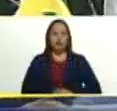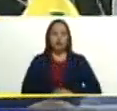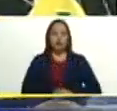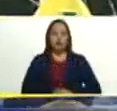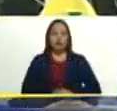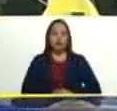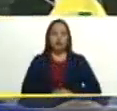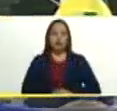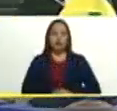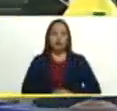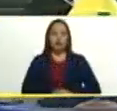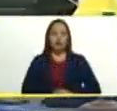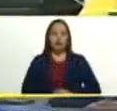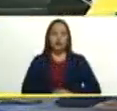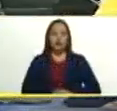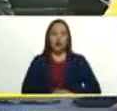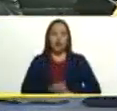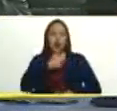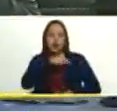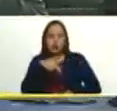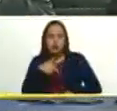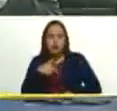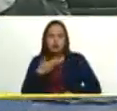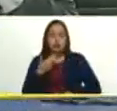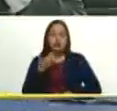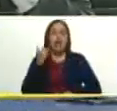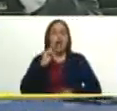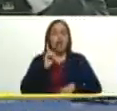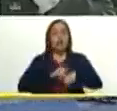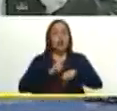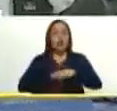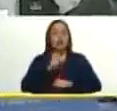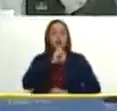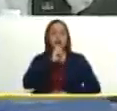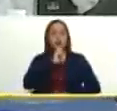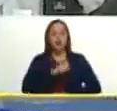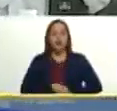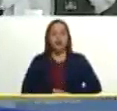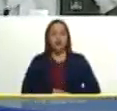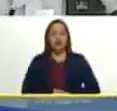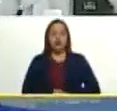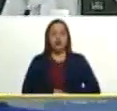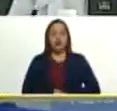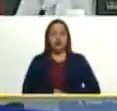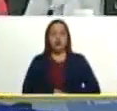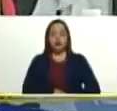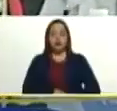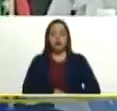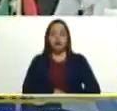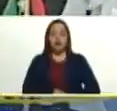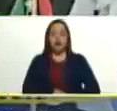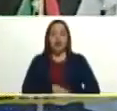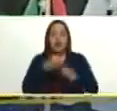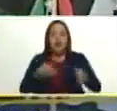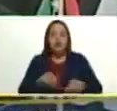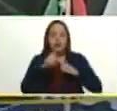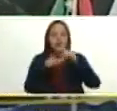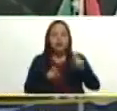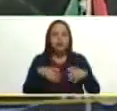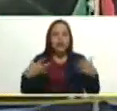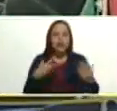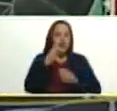Y nos vimos en una encrucijada nosotros. con la eterna pregunta del qué